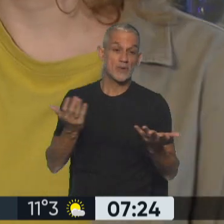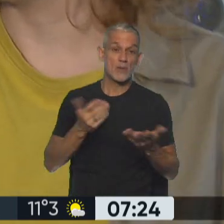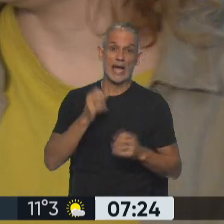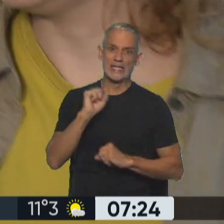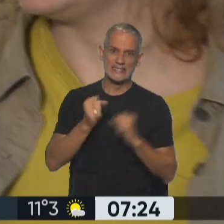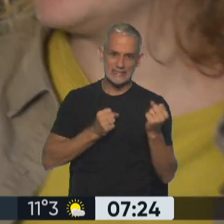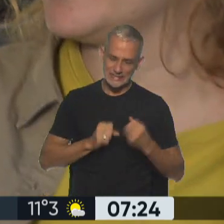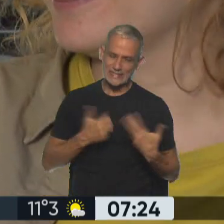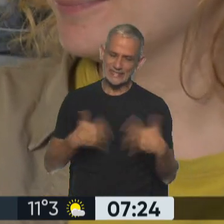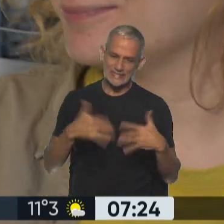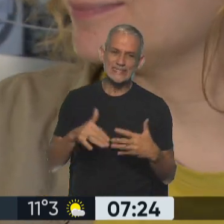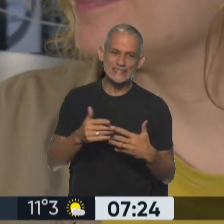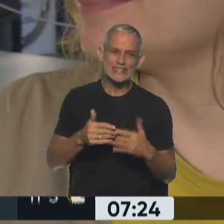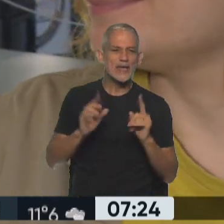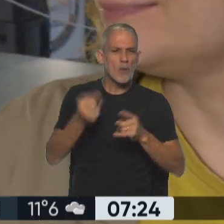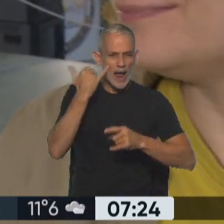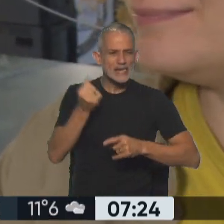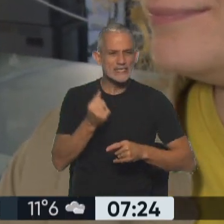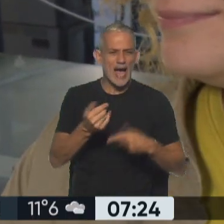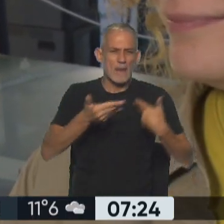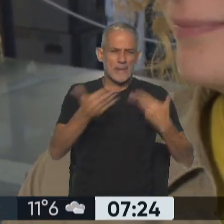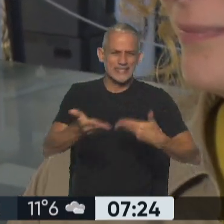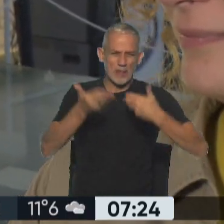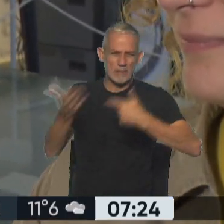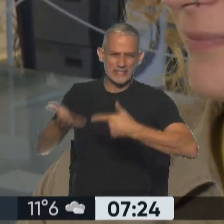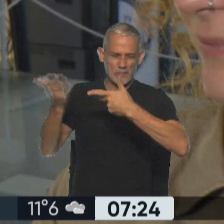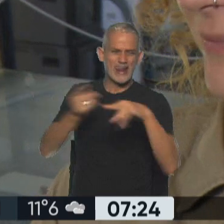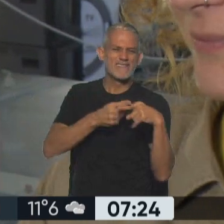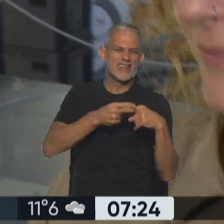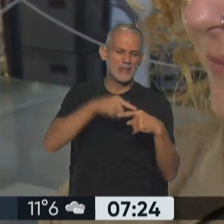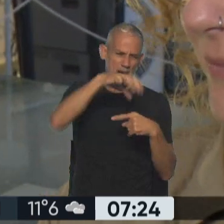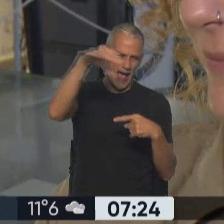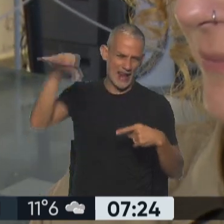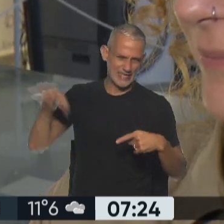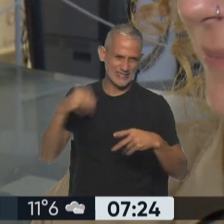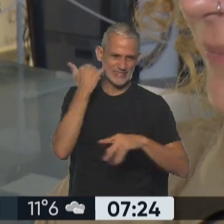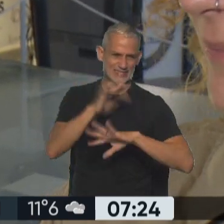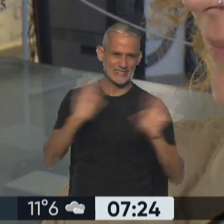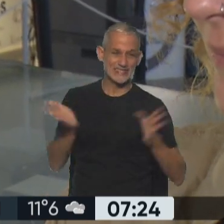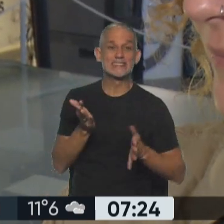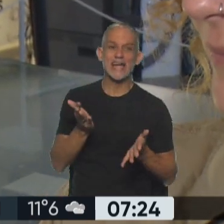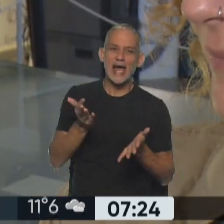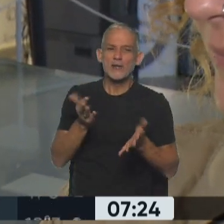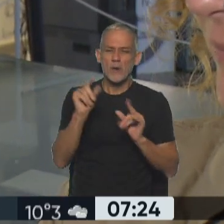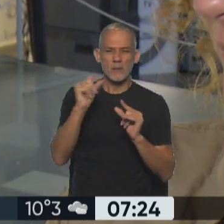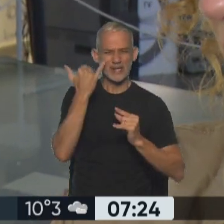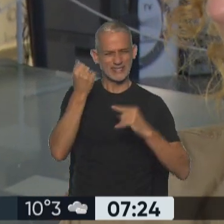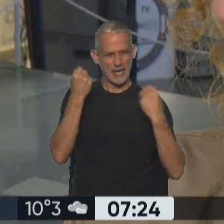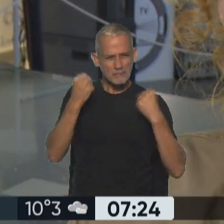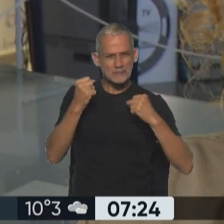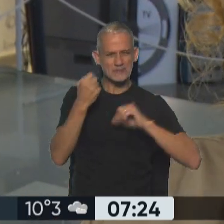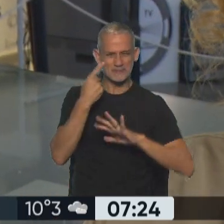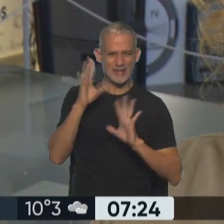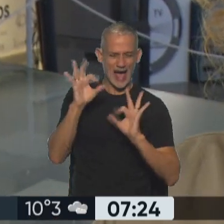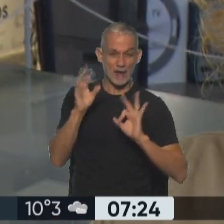ansiedad de todos modos ya la venimos presentando en algunos festivales con lo cual digamos venimos como con un pequeño entrenamiento pero